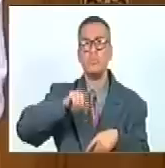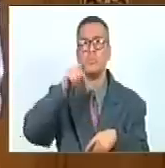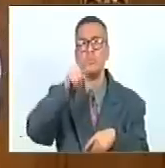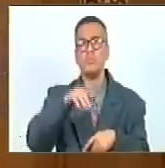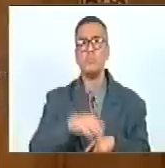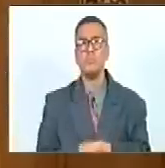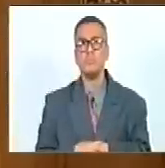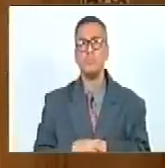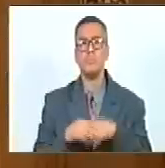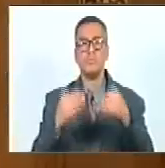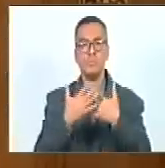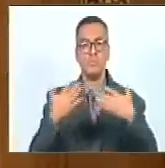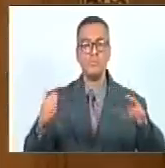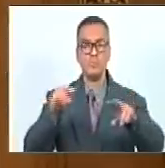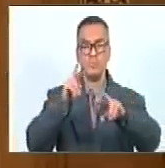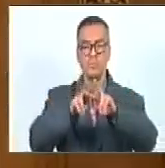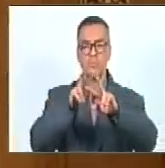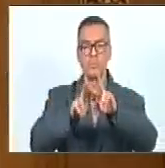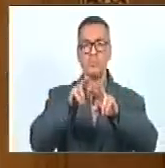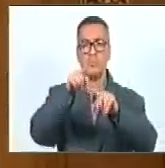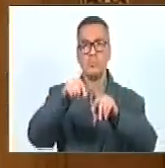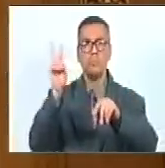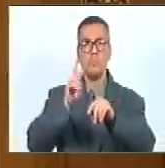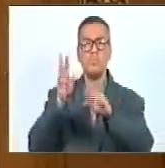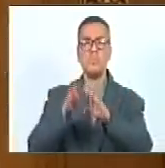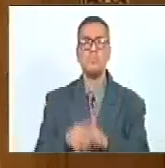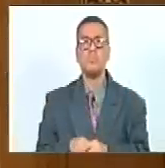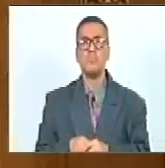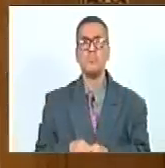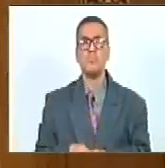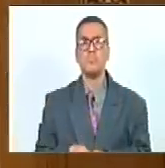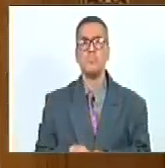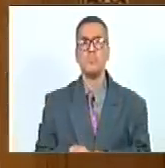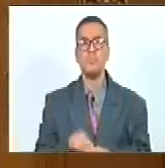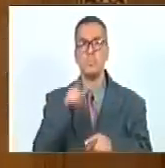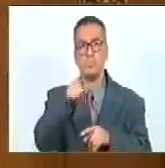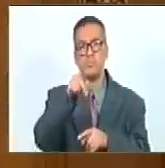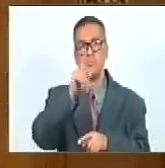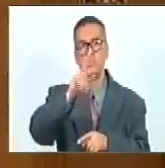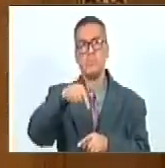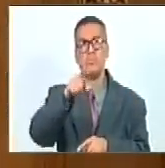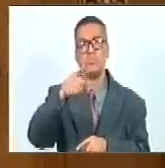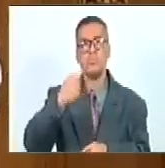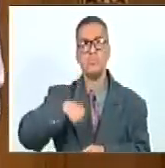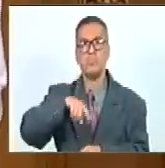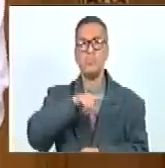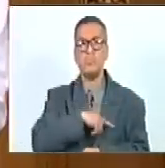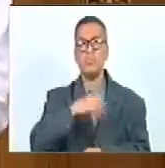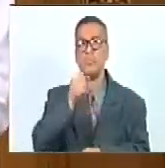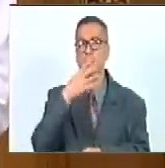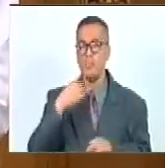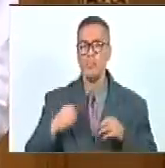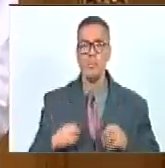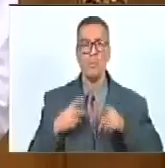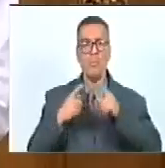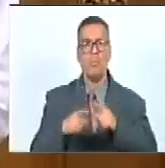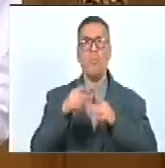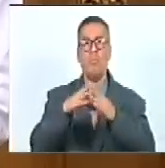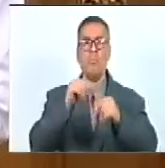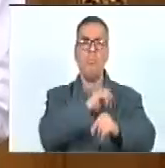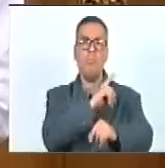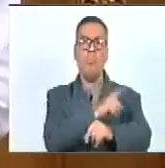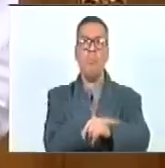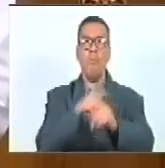través de la gran misión Vivienda Venezuela. De la misma forma, nos parece una gran oportunidad para